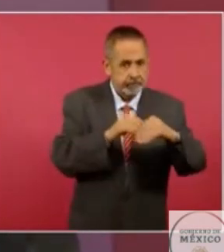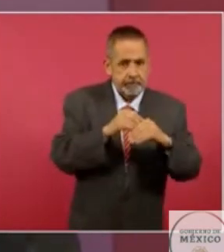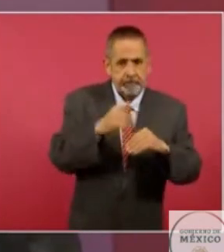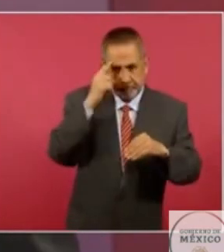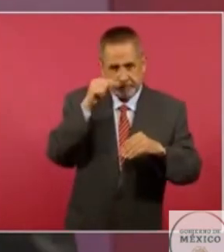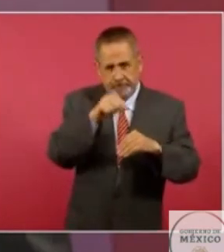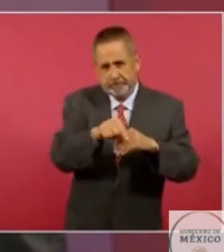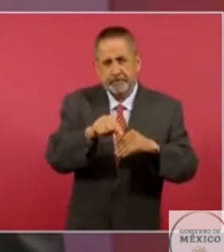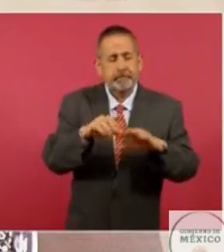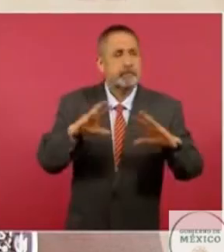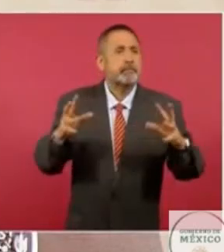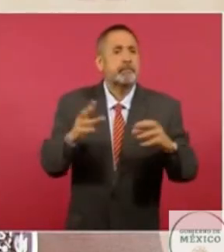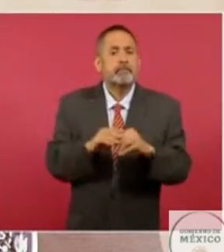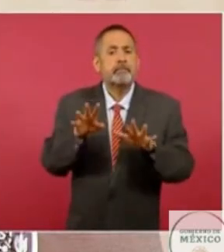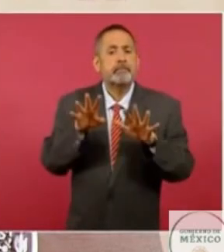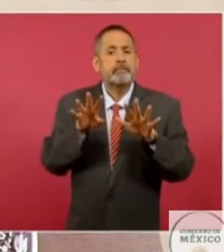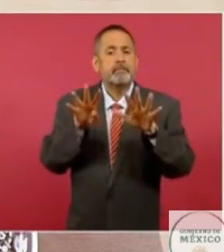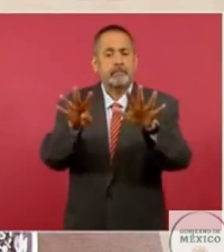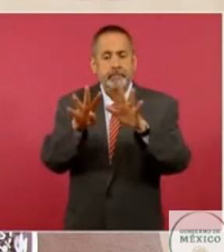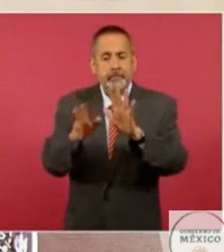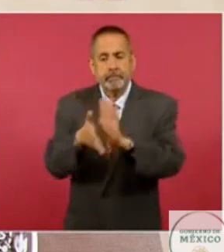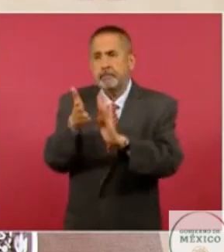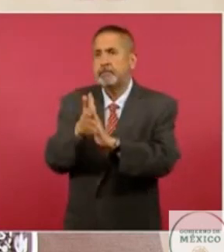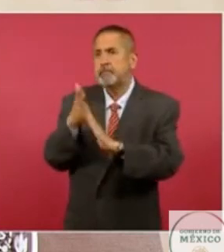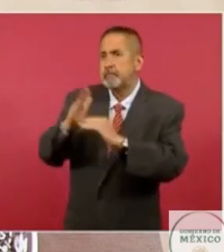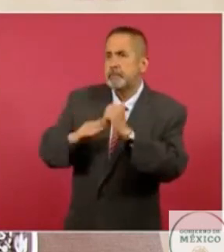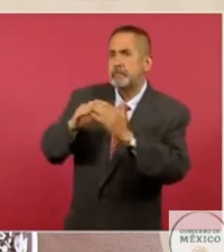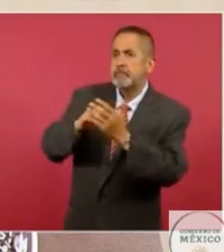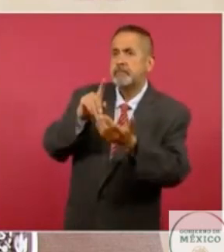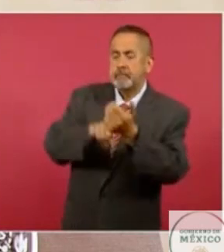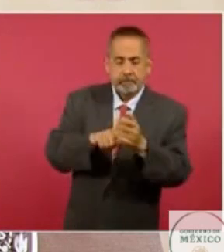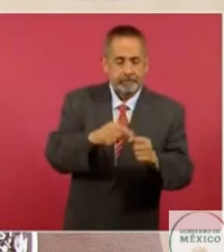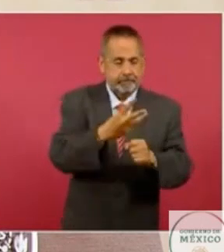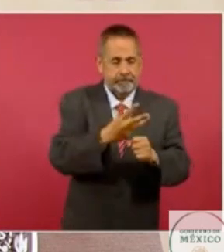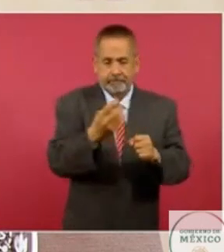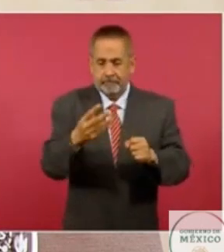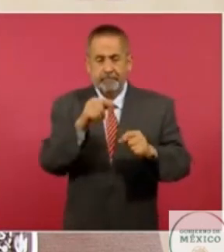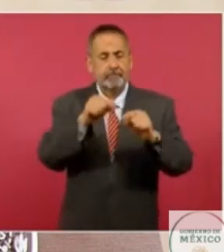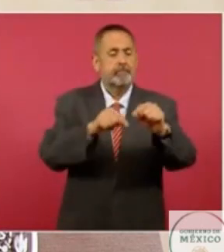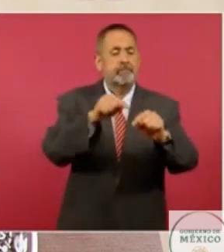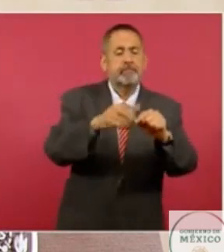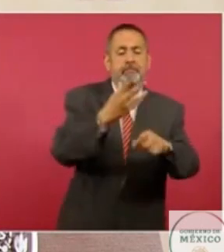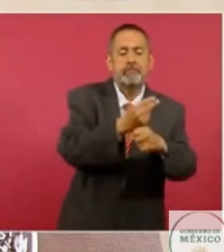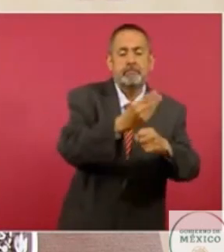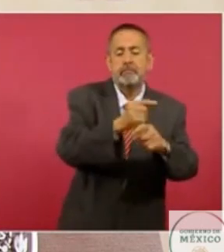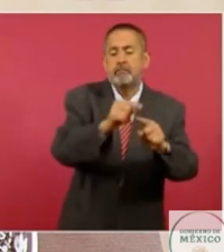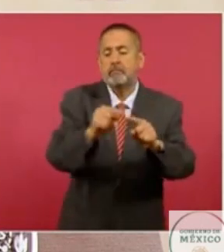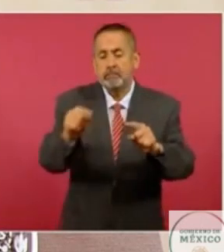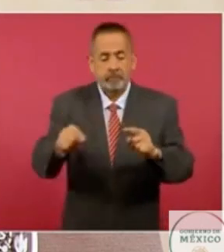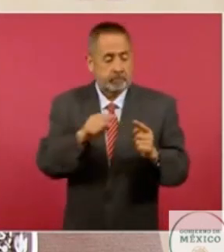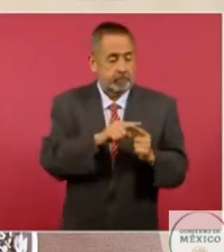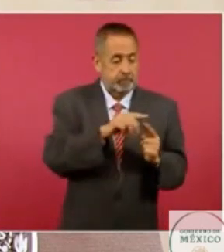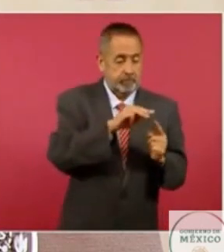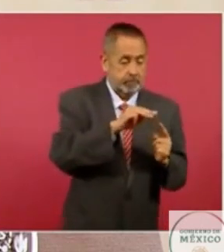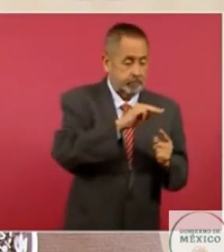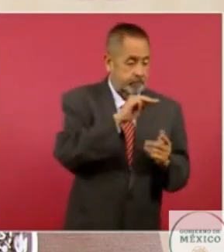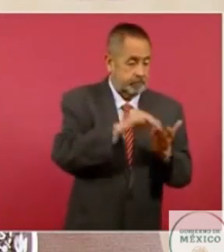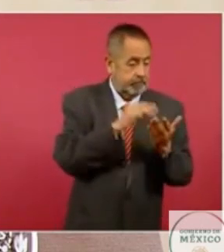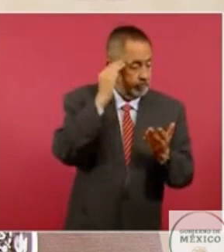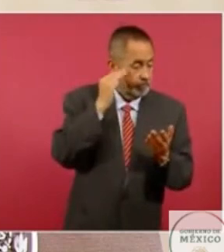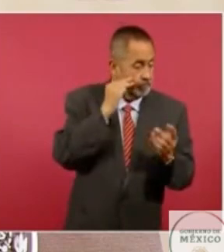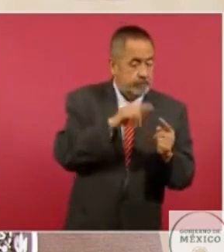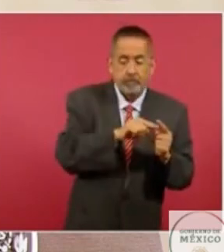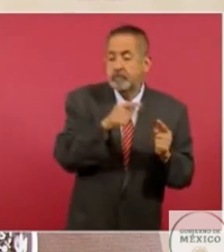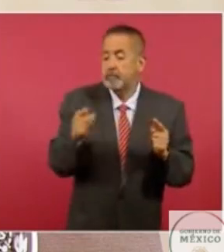comprendiendo 19 obras en los tramos 3 y 4 del tren entre la estación Mérida y la